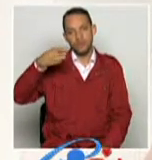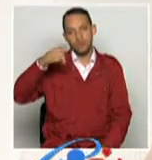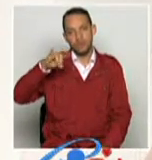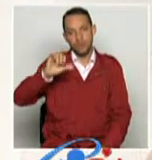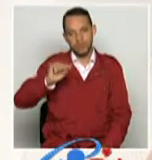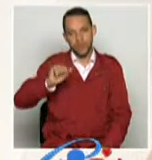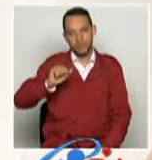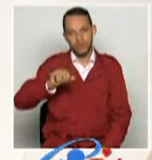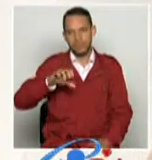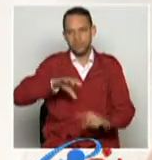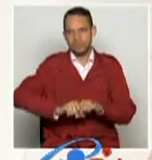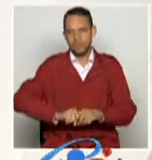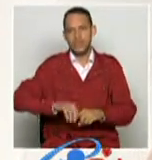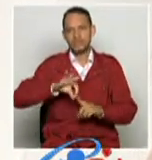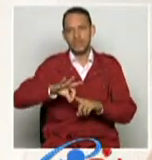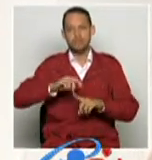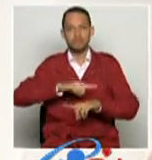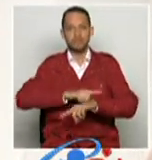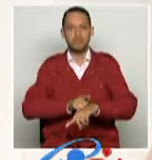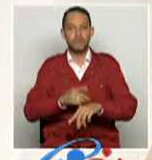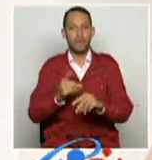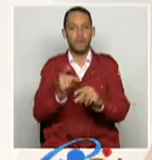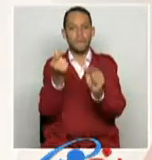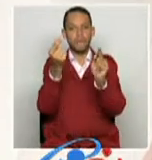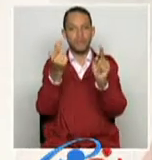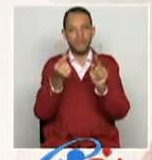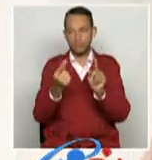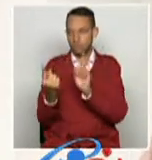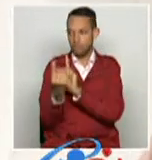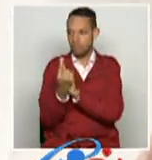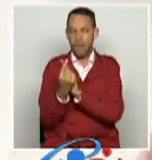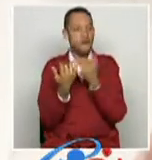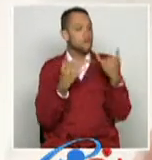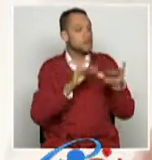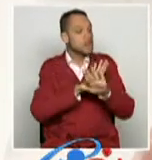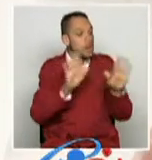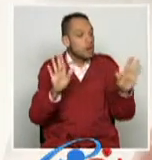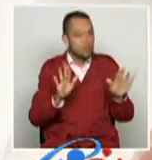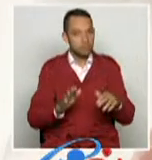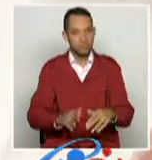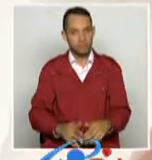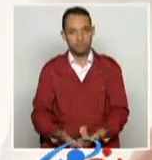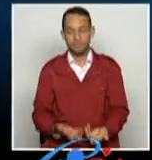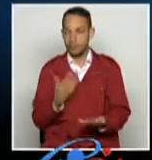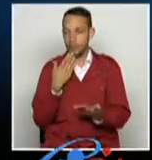Ahí, 3 minutos. Okay. De atención.